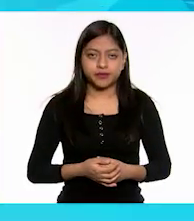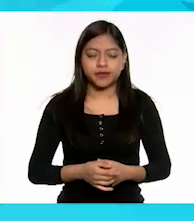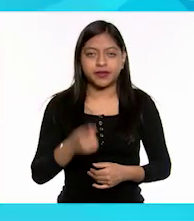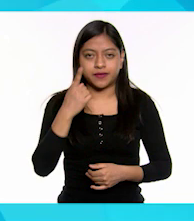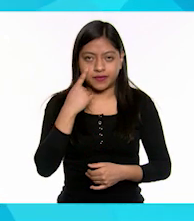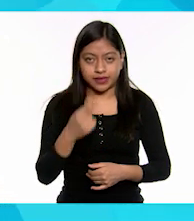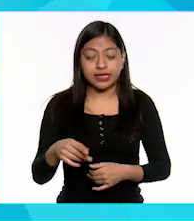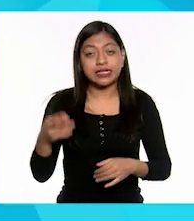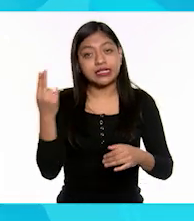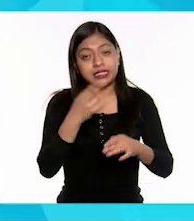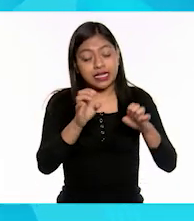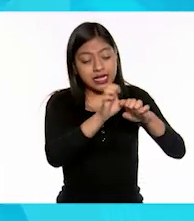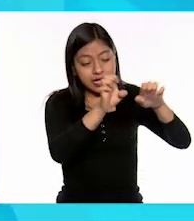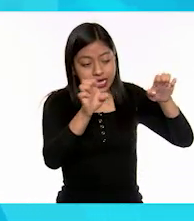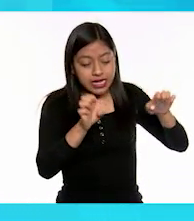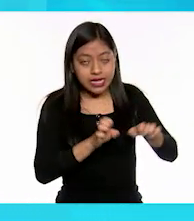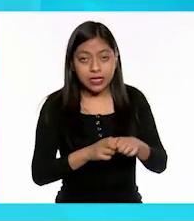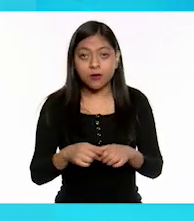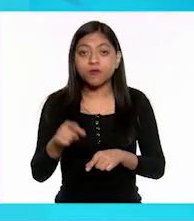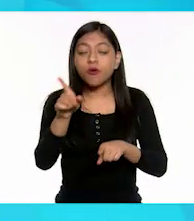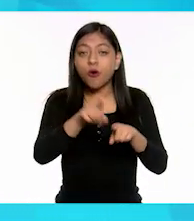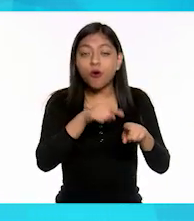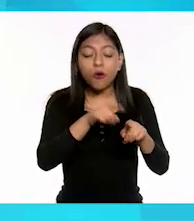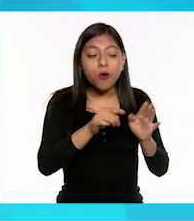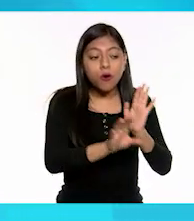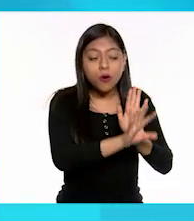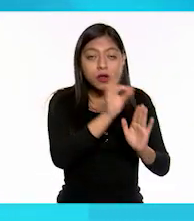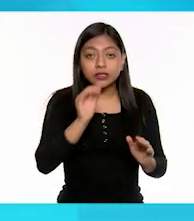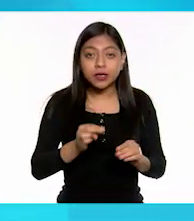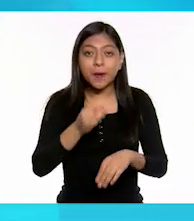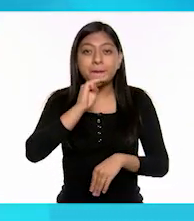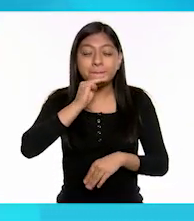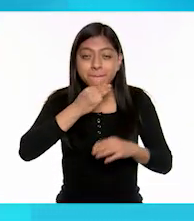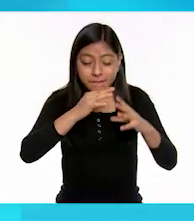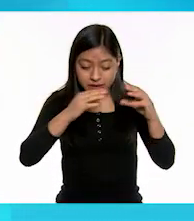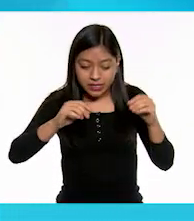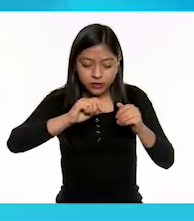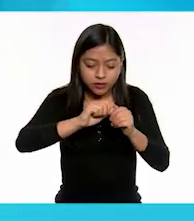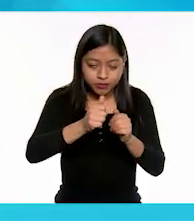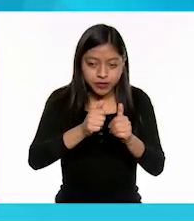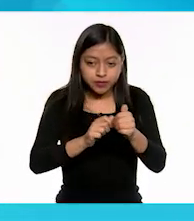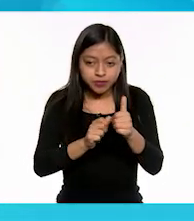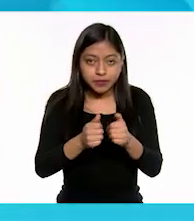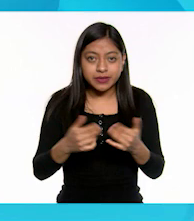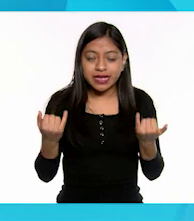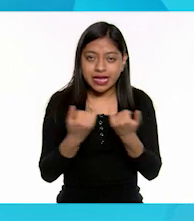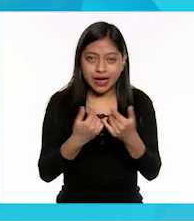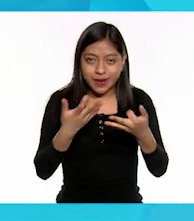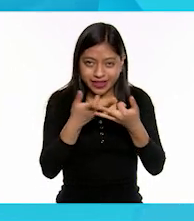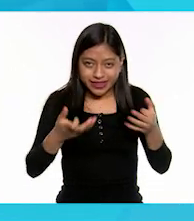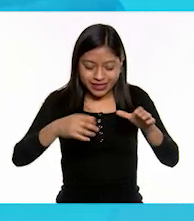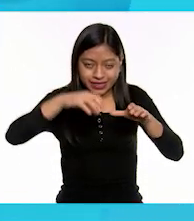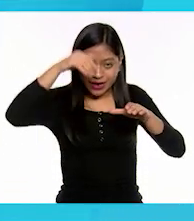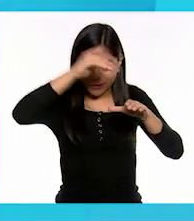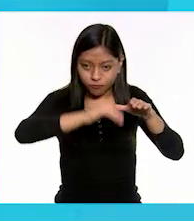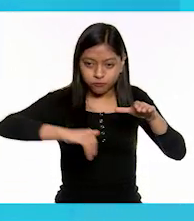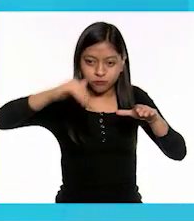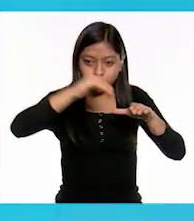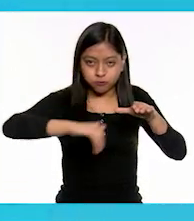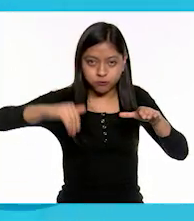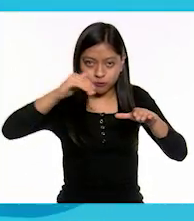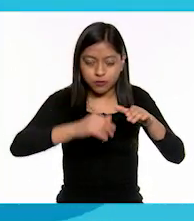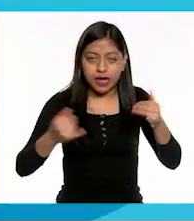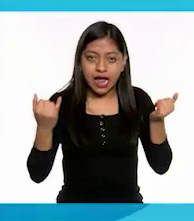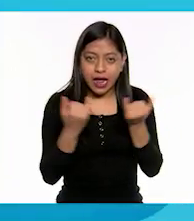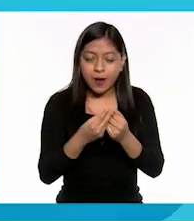era hacer equipos elegir color y desgranar la mazorca hacer el hoyito en la tierra y aventar